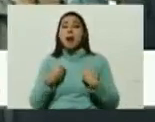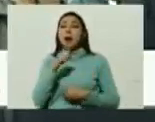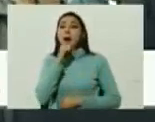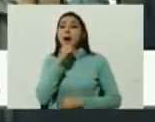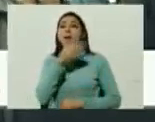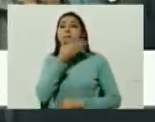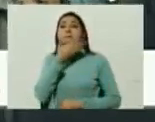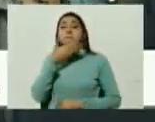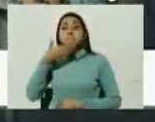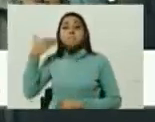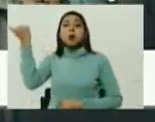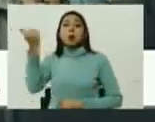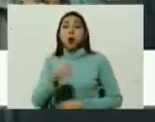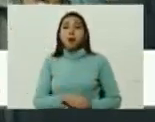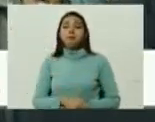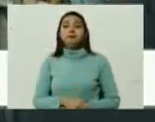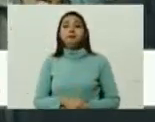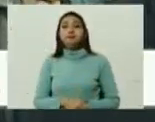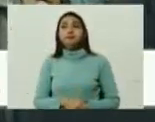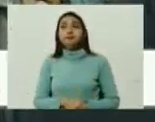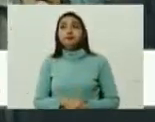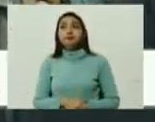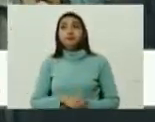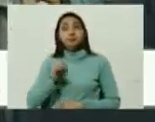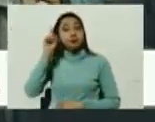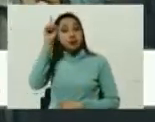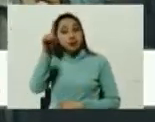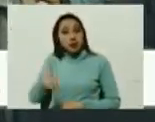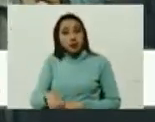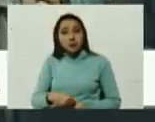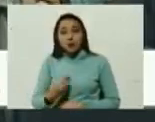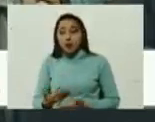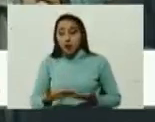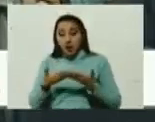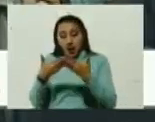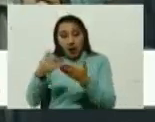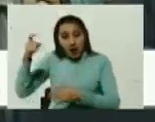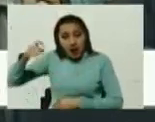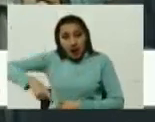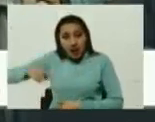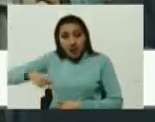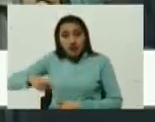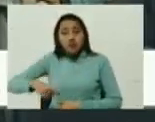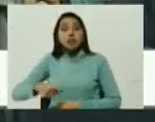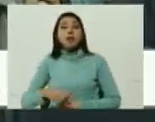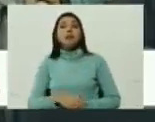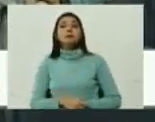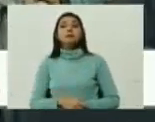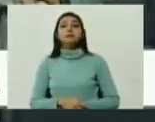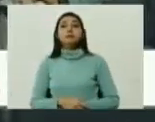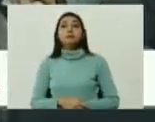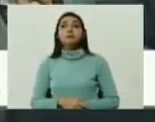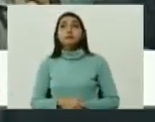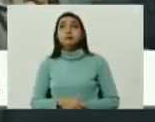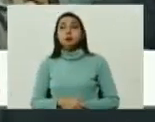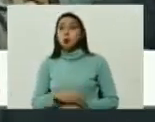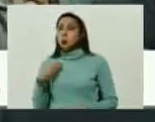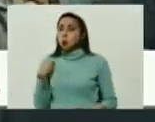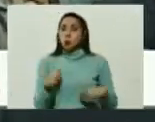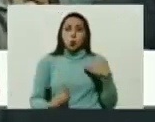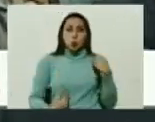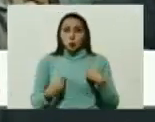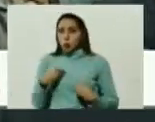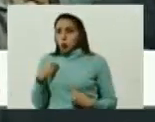adultos mayores y la obtención de sus necesidades básicas no sea una preocupación